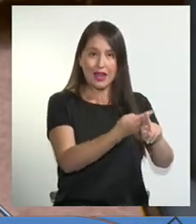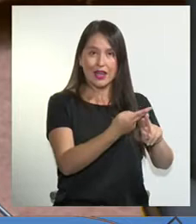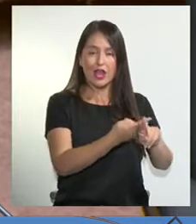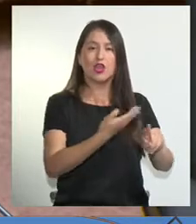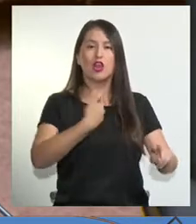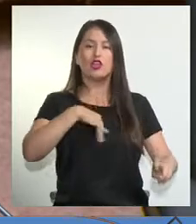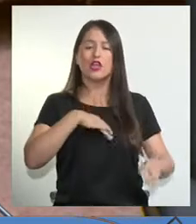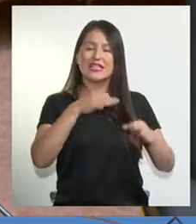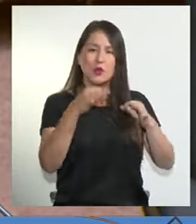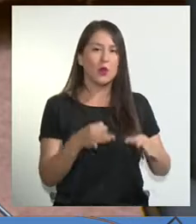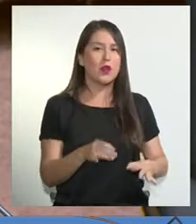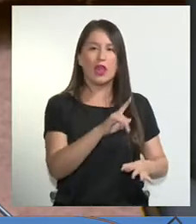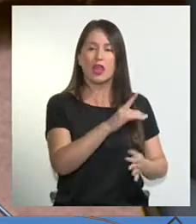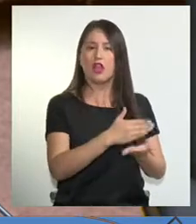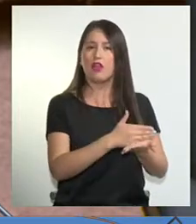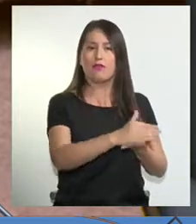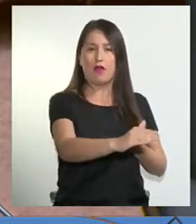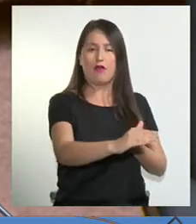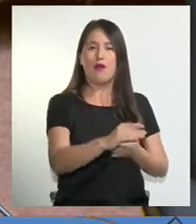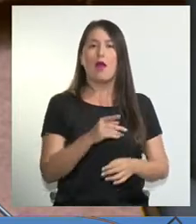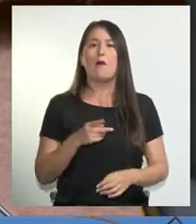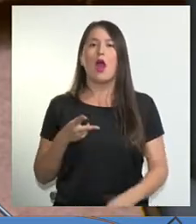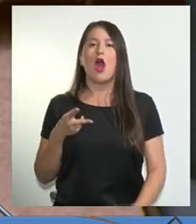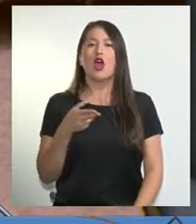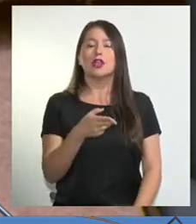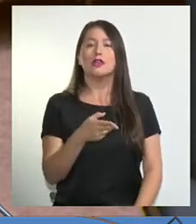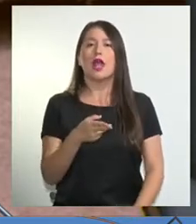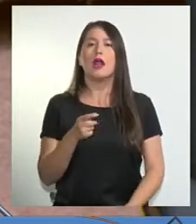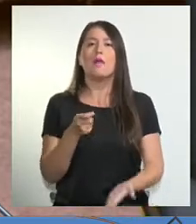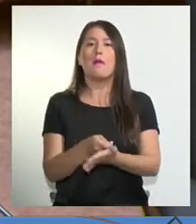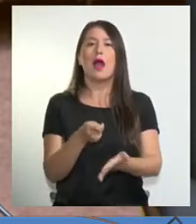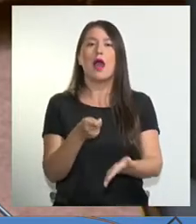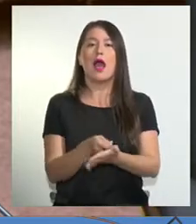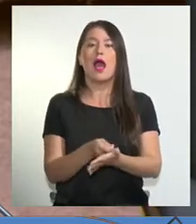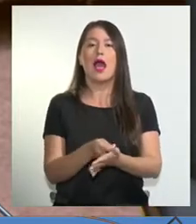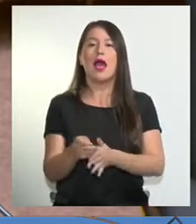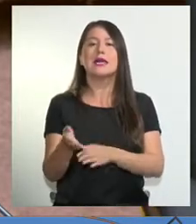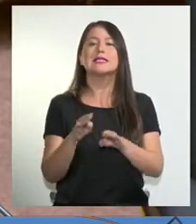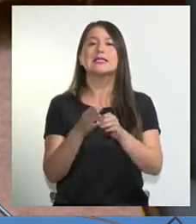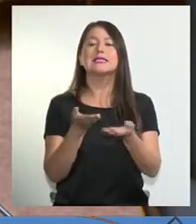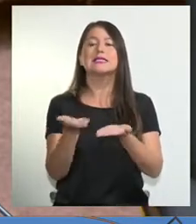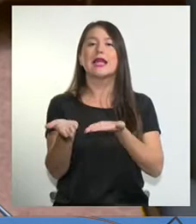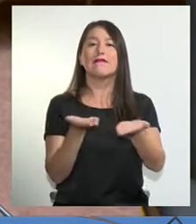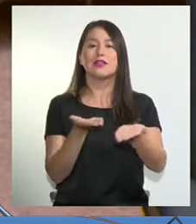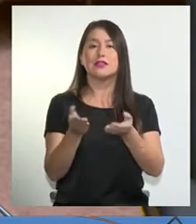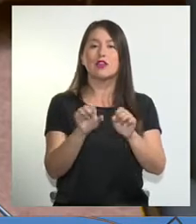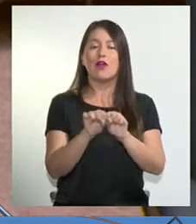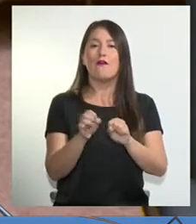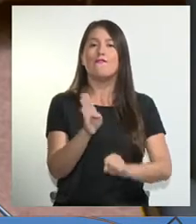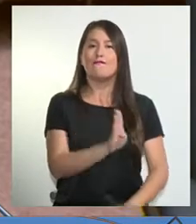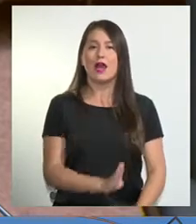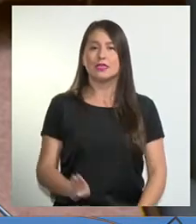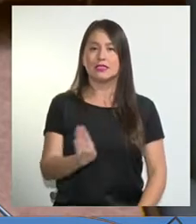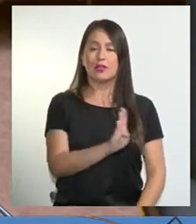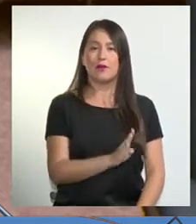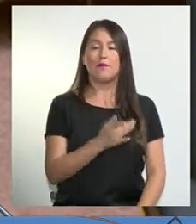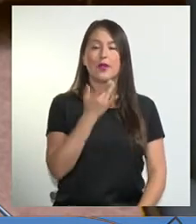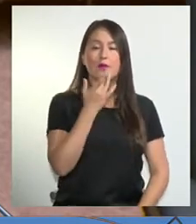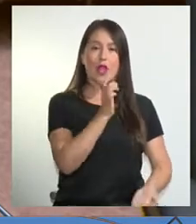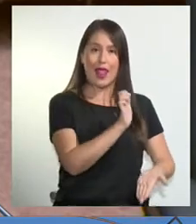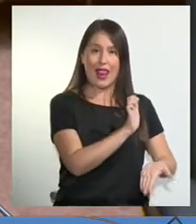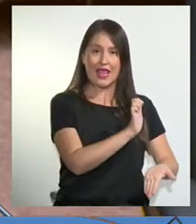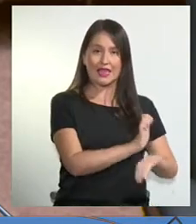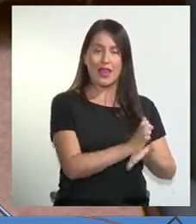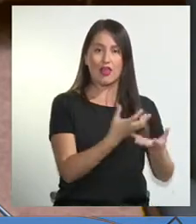impedir el corte de los servicios básicos, quédese en su casa porque el Estado va a mandatar a las empresas a que no